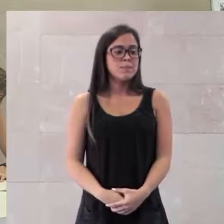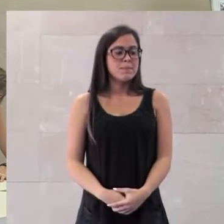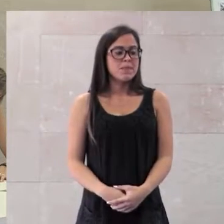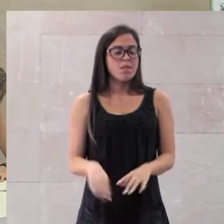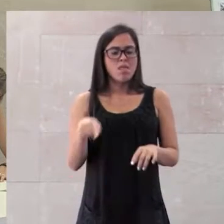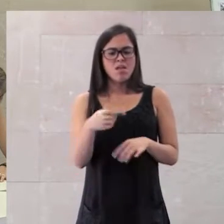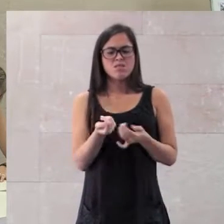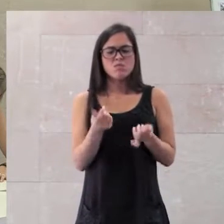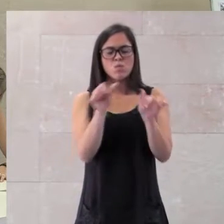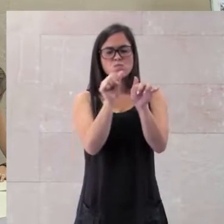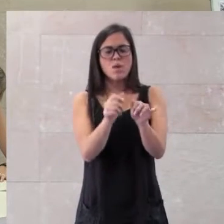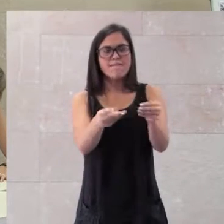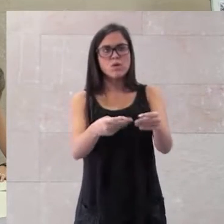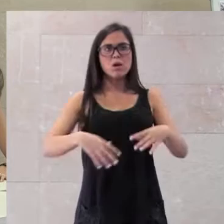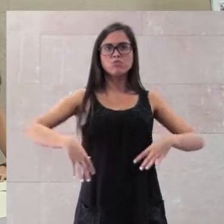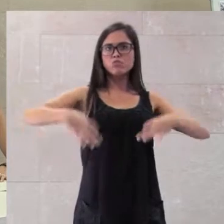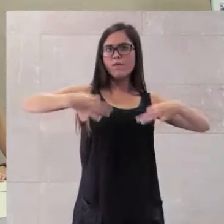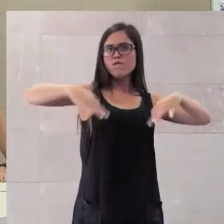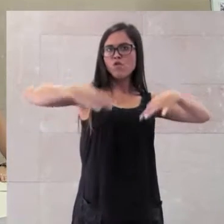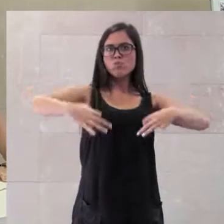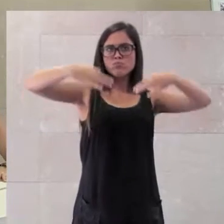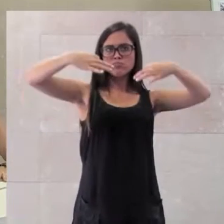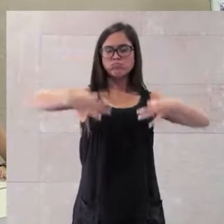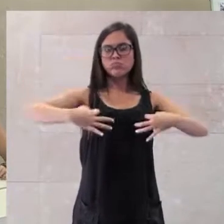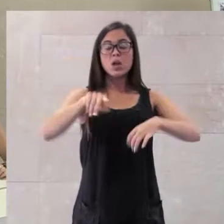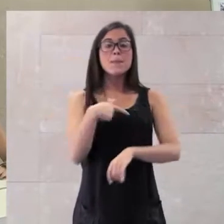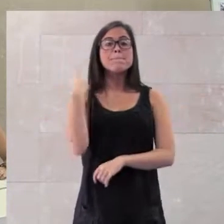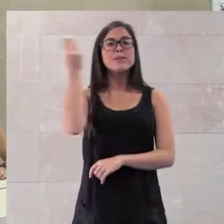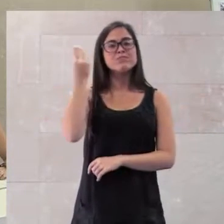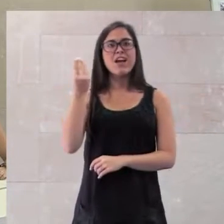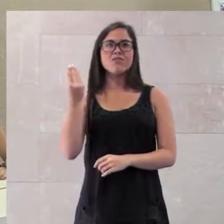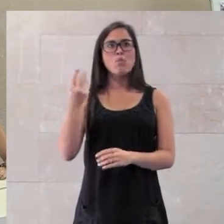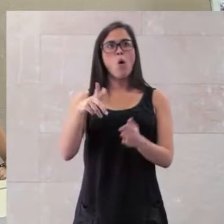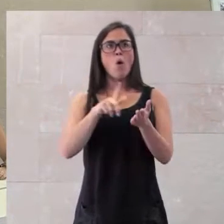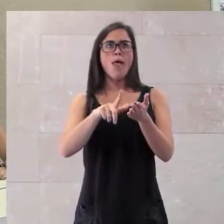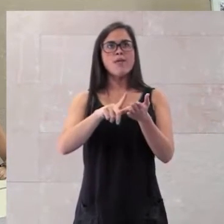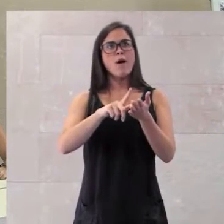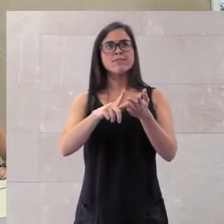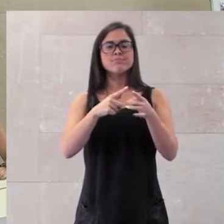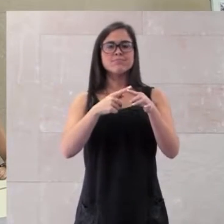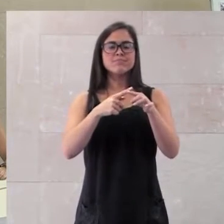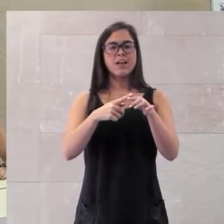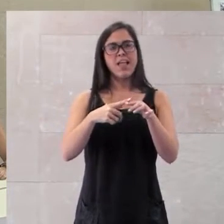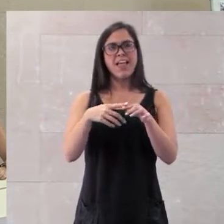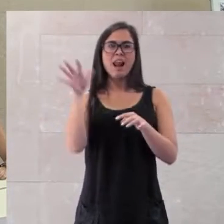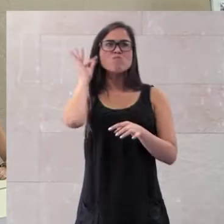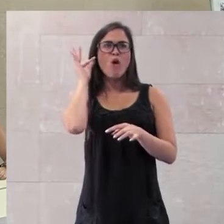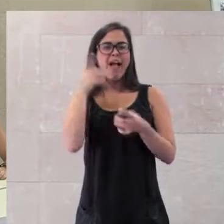forma como muy formal, entonces me ha parecido que era un lenguaje más fresco el de las